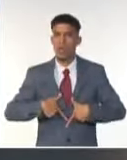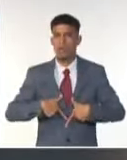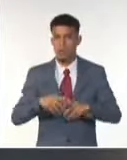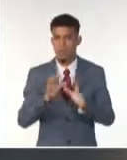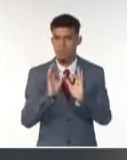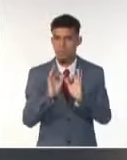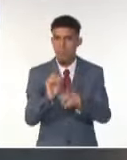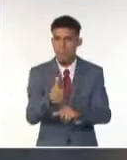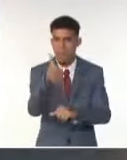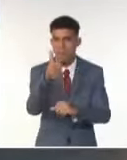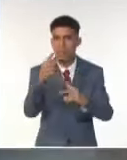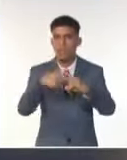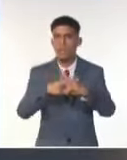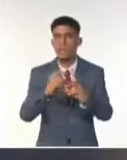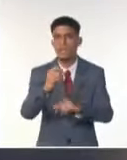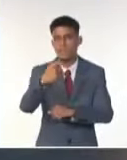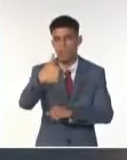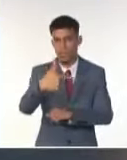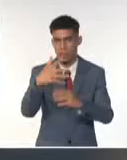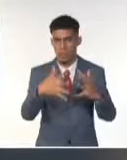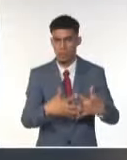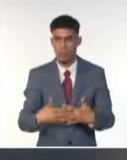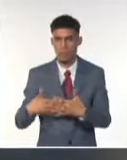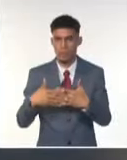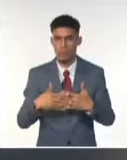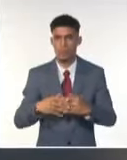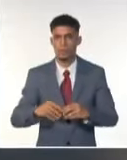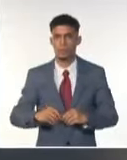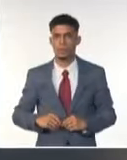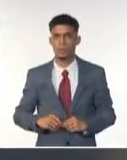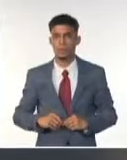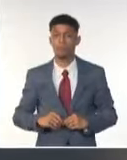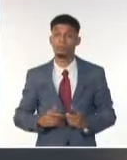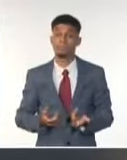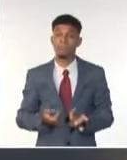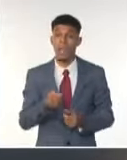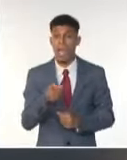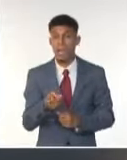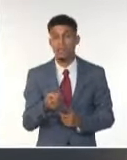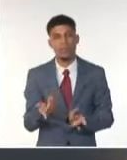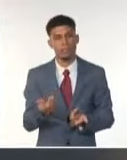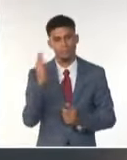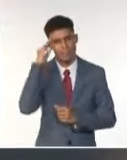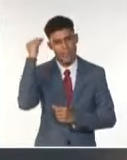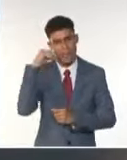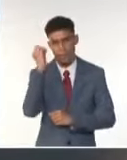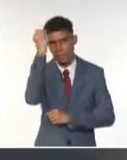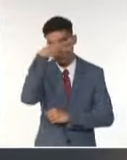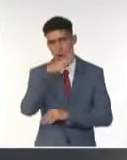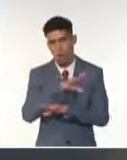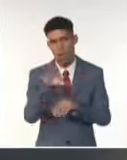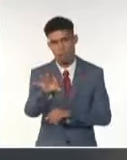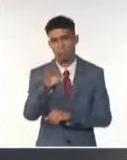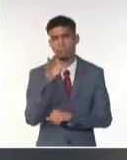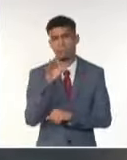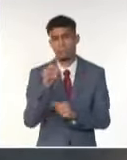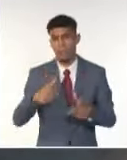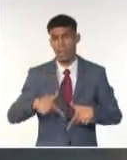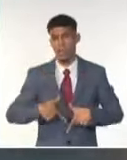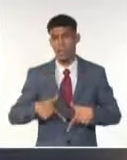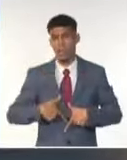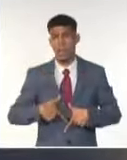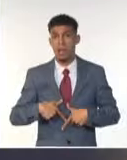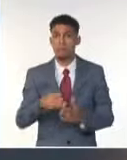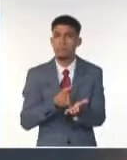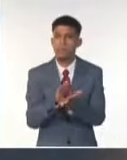a presidente y vicepresidente de Estados Unidos. Es una jugada cantada. Trump será el elegido, sin embargo, andan desatados en